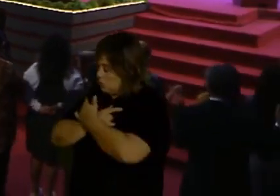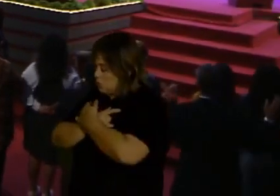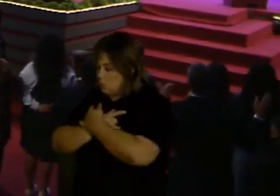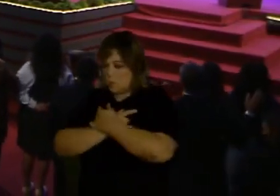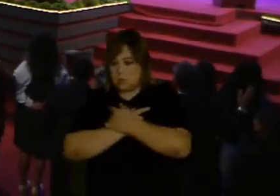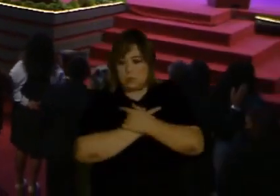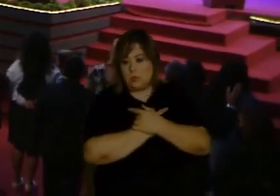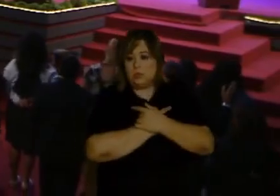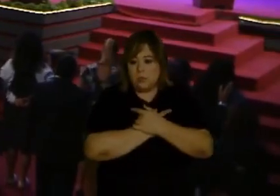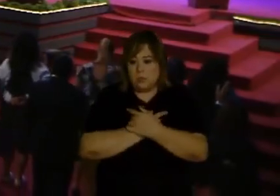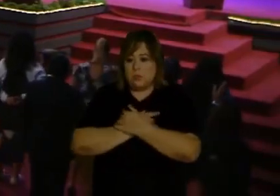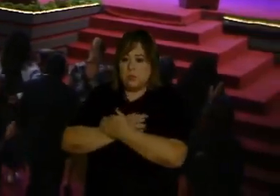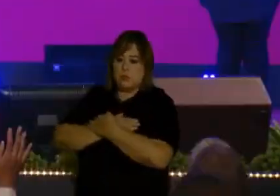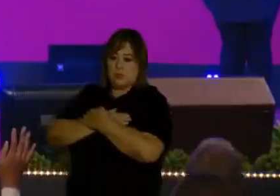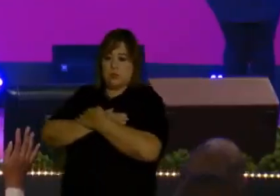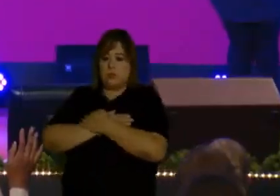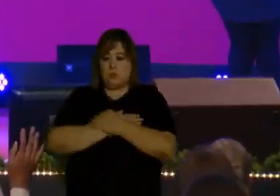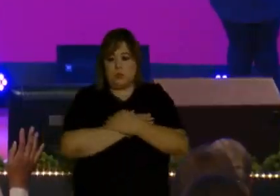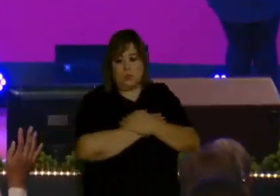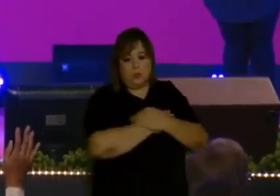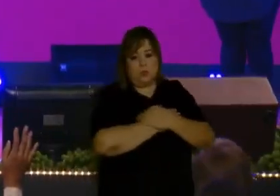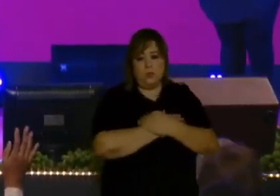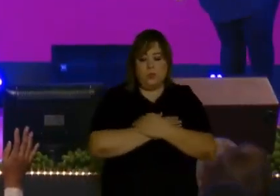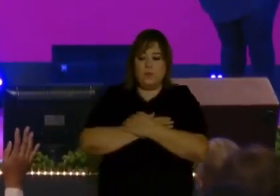Dios bendiga otra vida, otra vida.